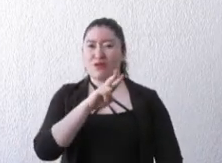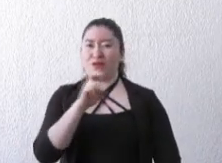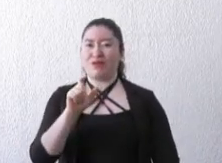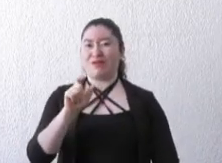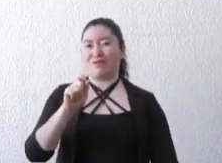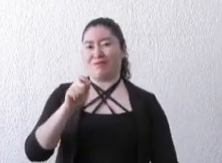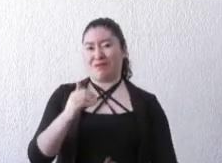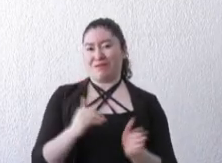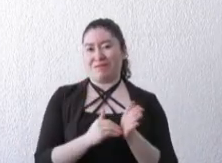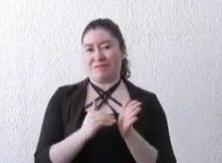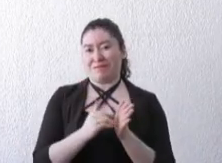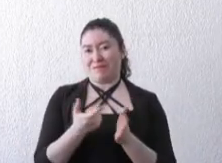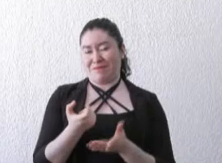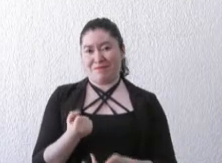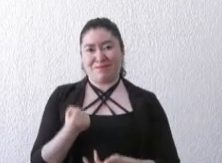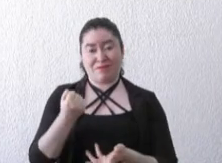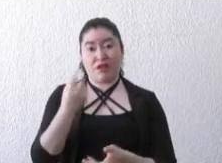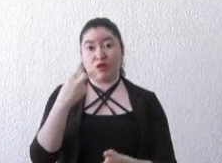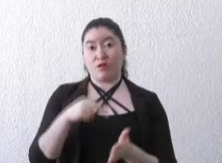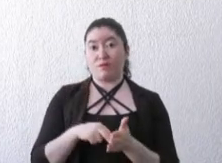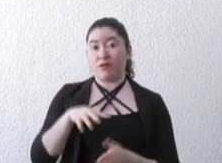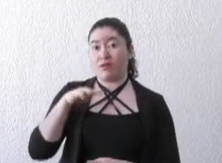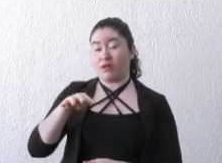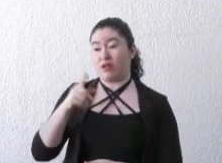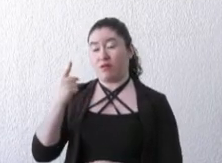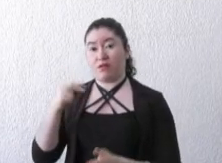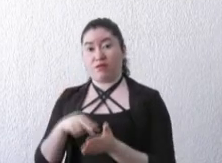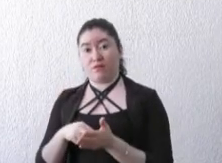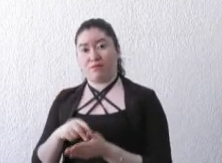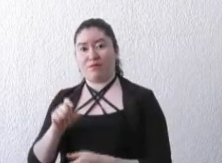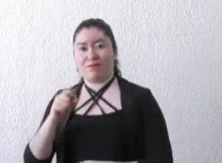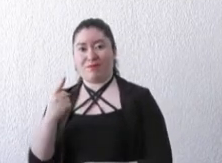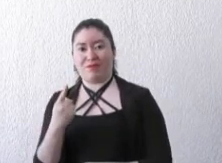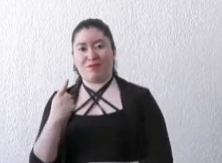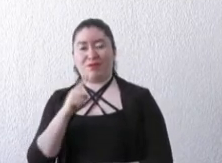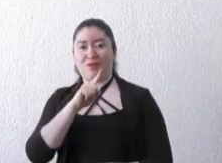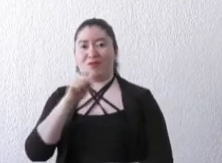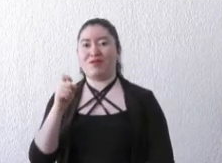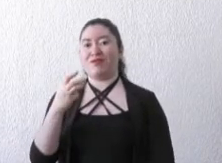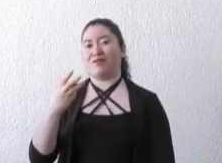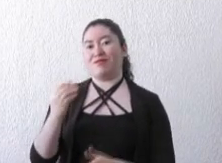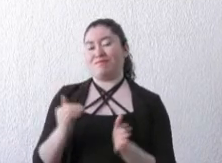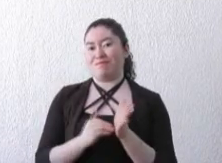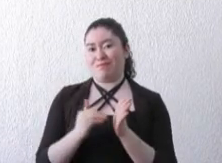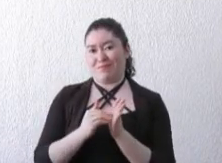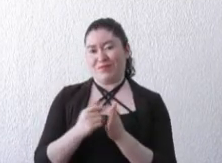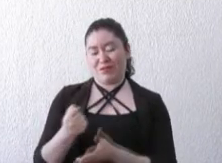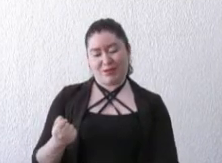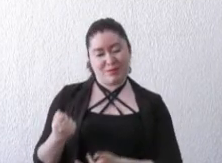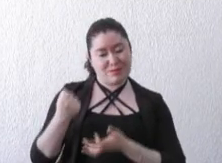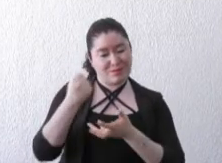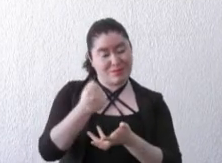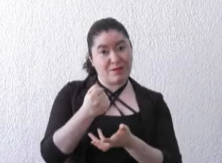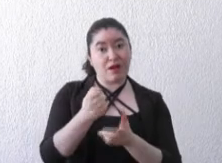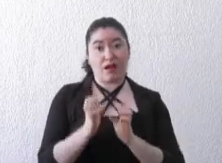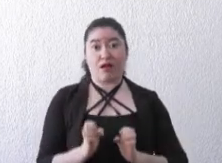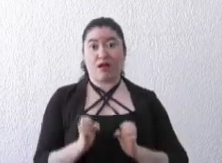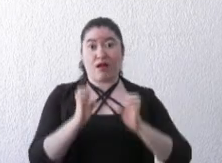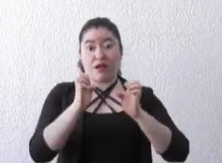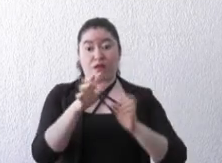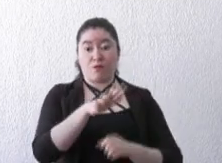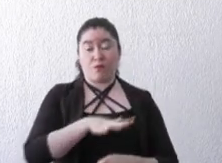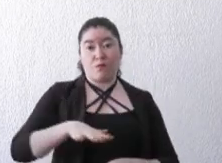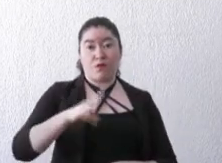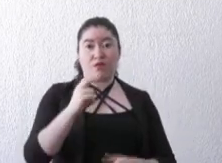La inversión de 2019 a 2021 son 103 millones, un edificio desplantado en 2.000 metros cuadrados